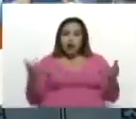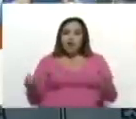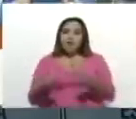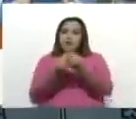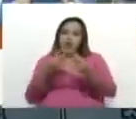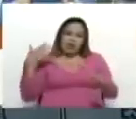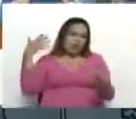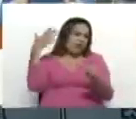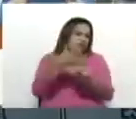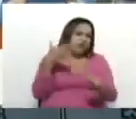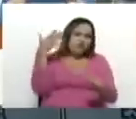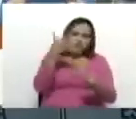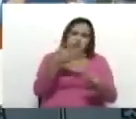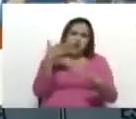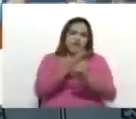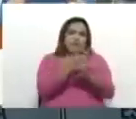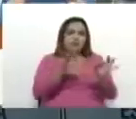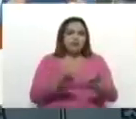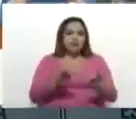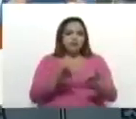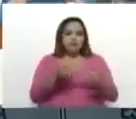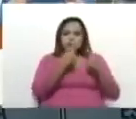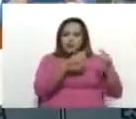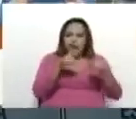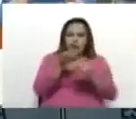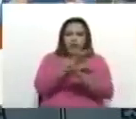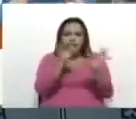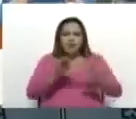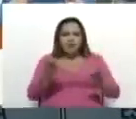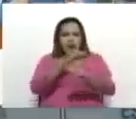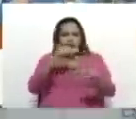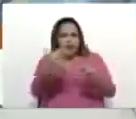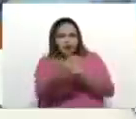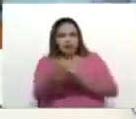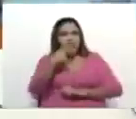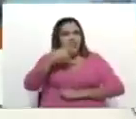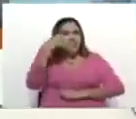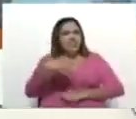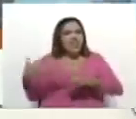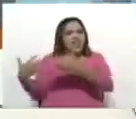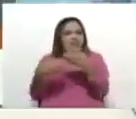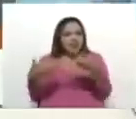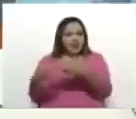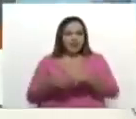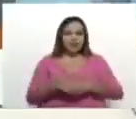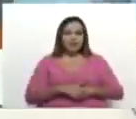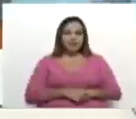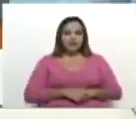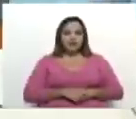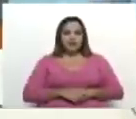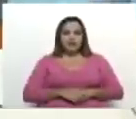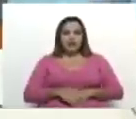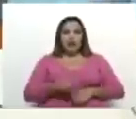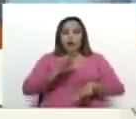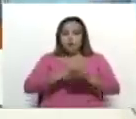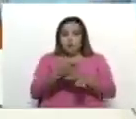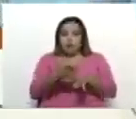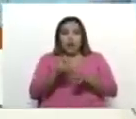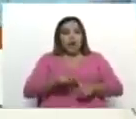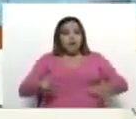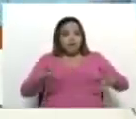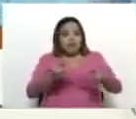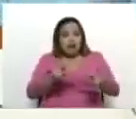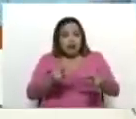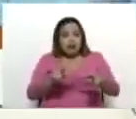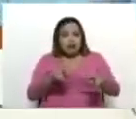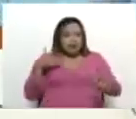agresión multiforme cuando yo digo con una agresión multiforme es una verdadera guerra porque el sitio el